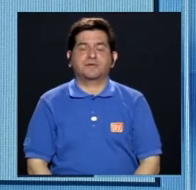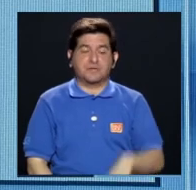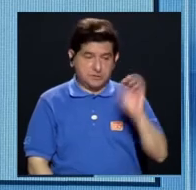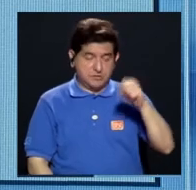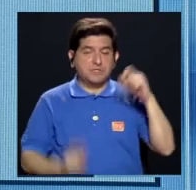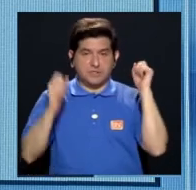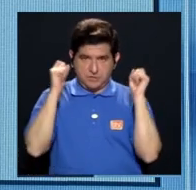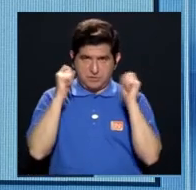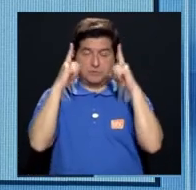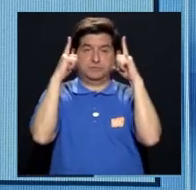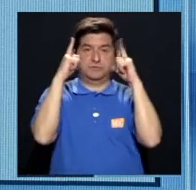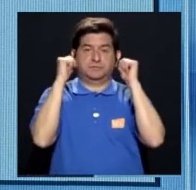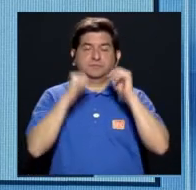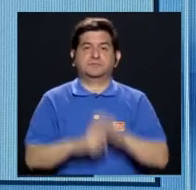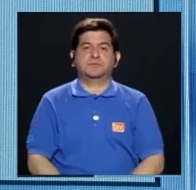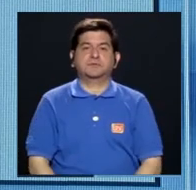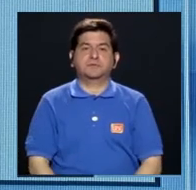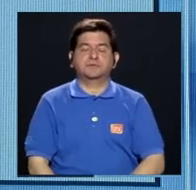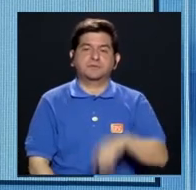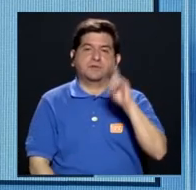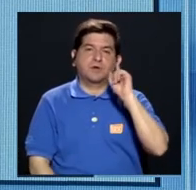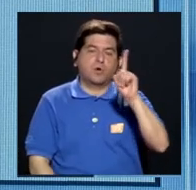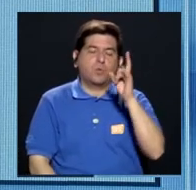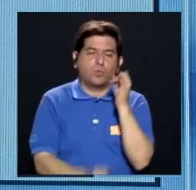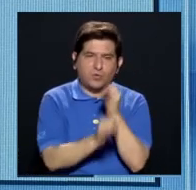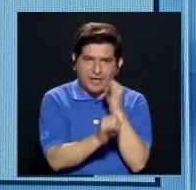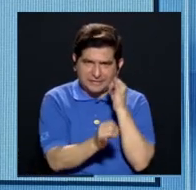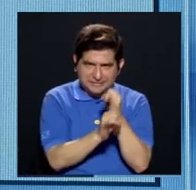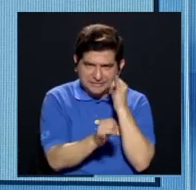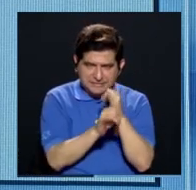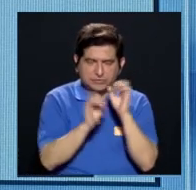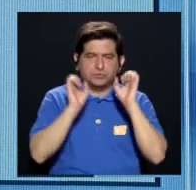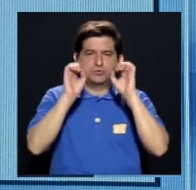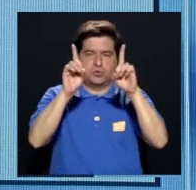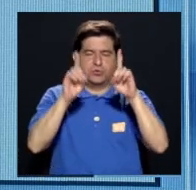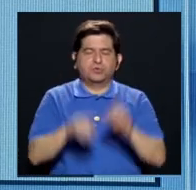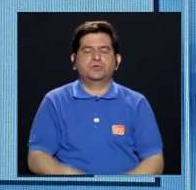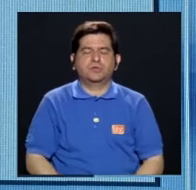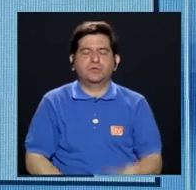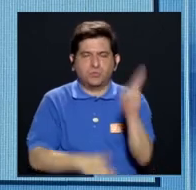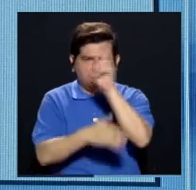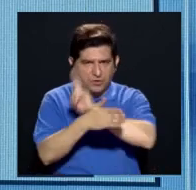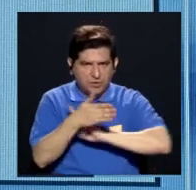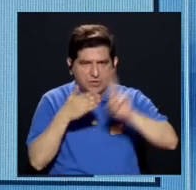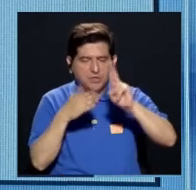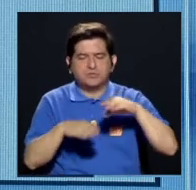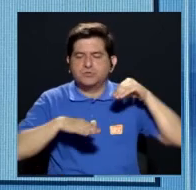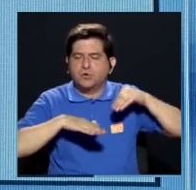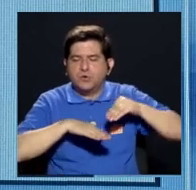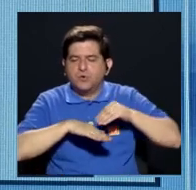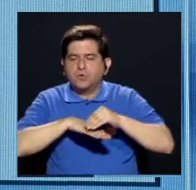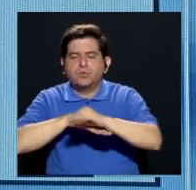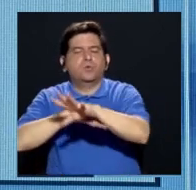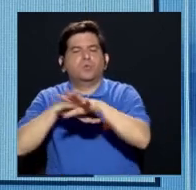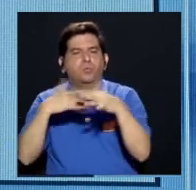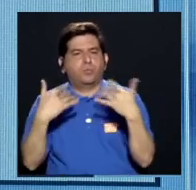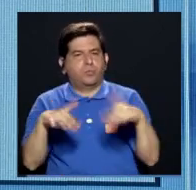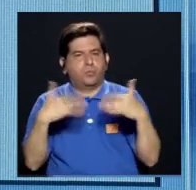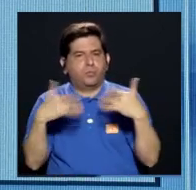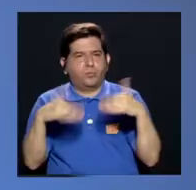asombroso cómo una institución de educación superior incide de esa